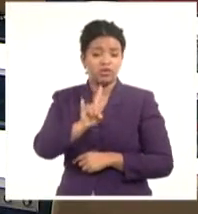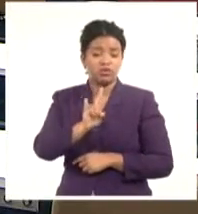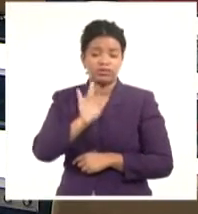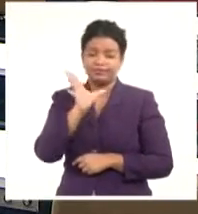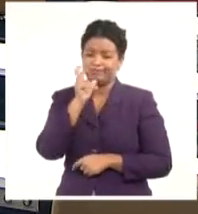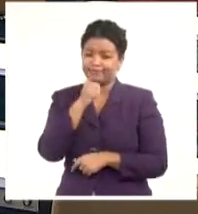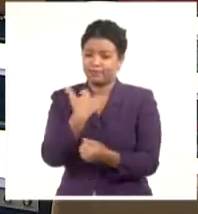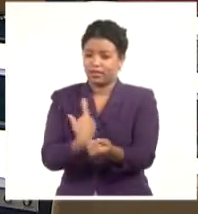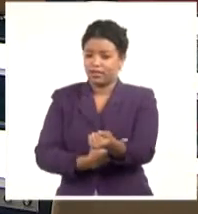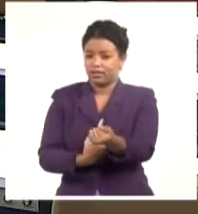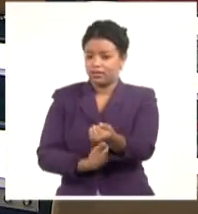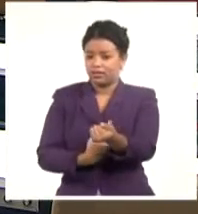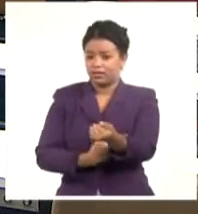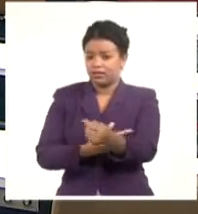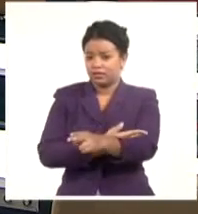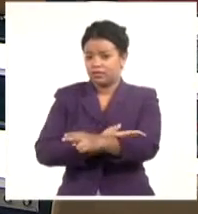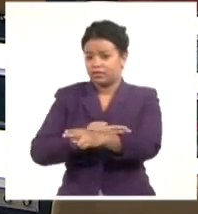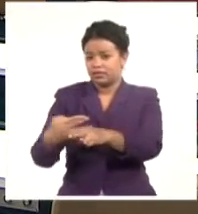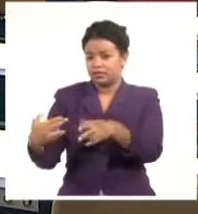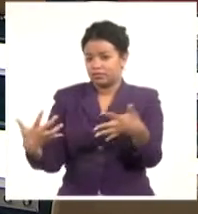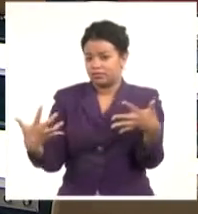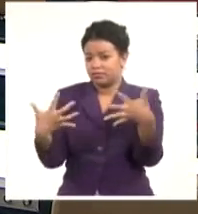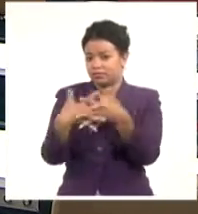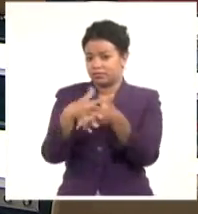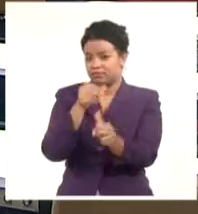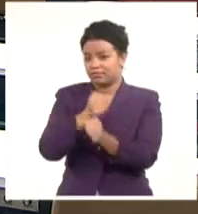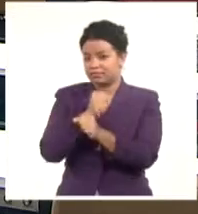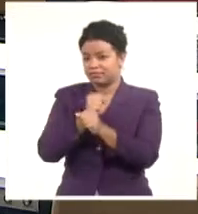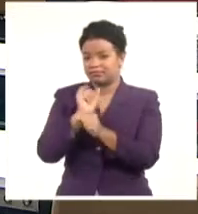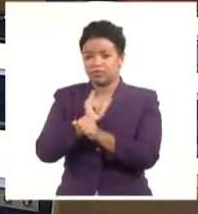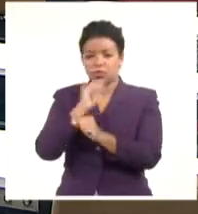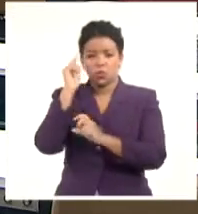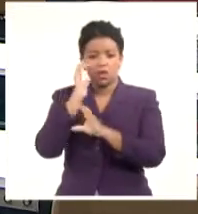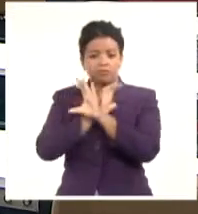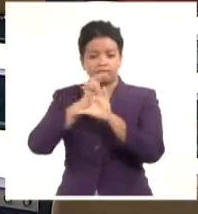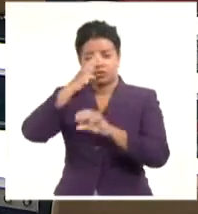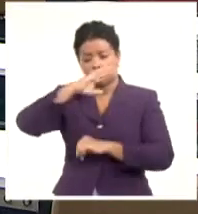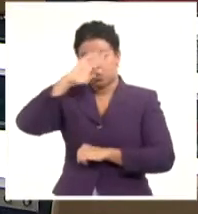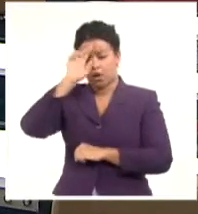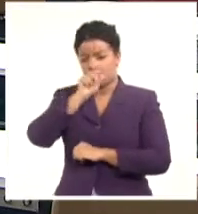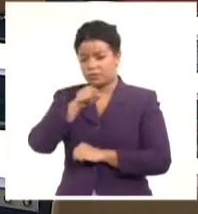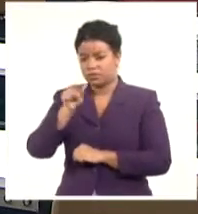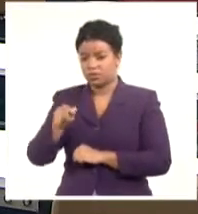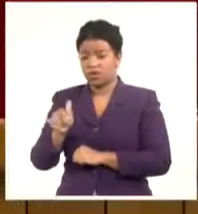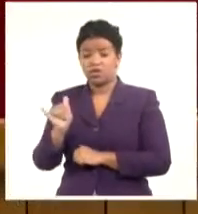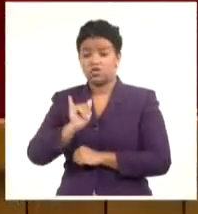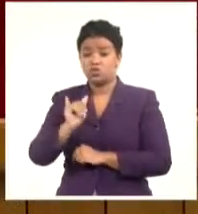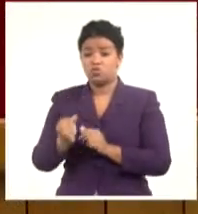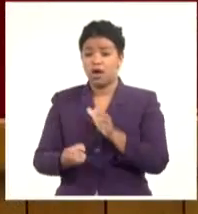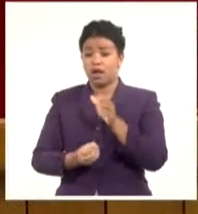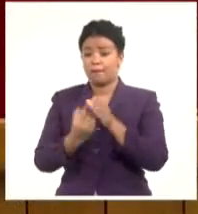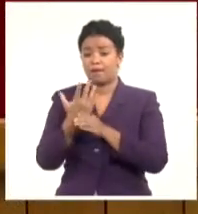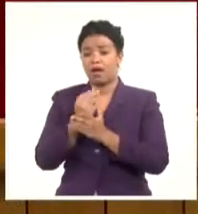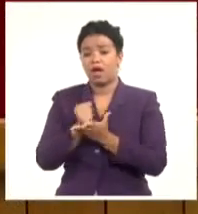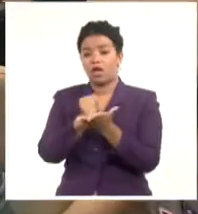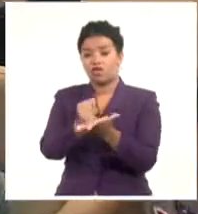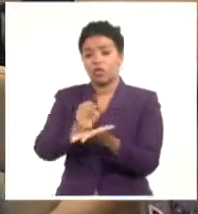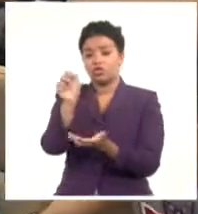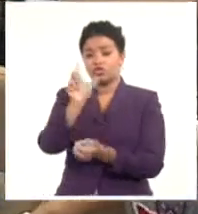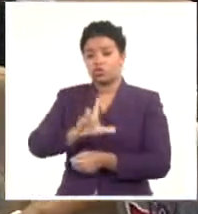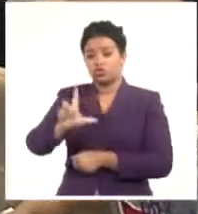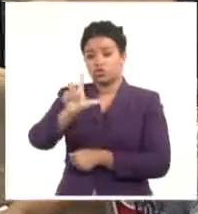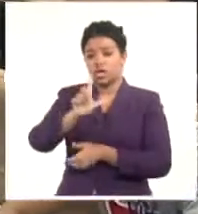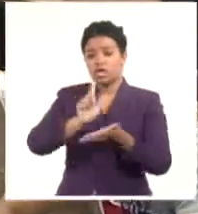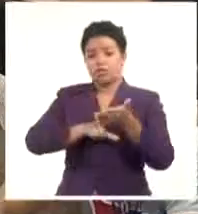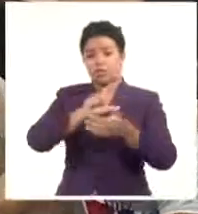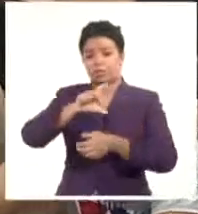de alianzas con la clase obrera y con la intelectualidad cubana, como parte de su origen vinculado al ideal socialista de su partido